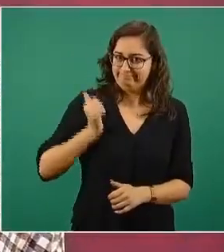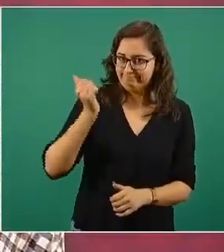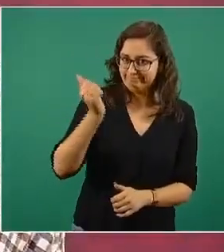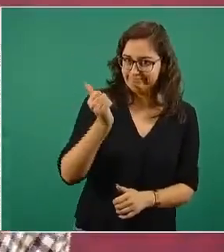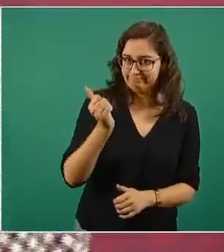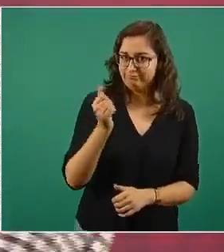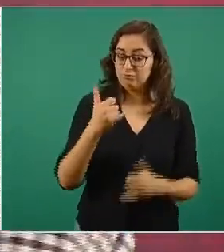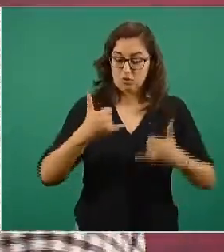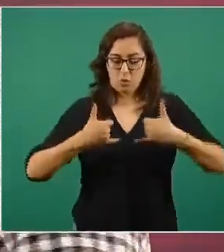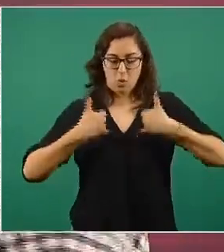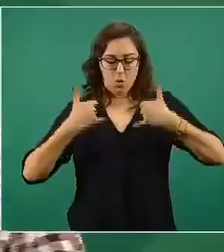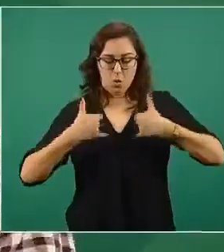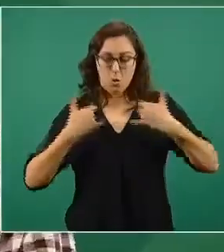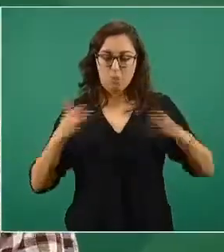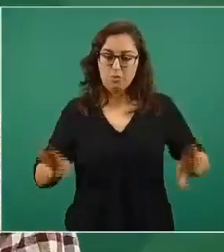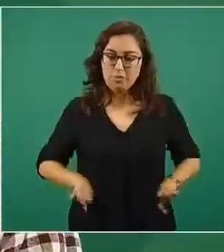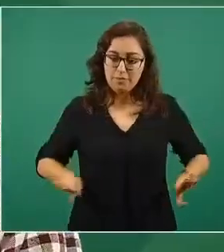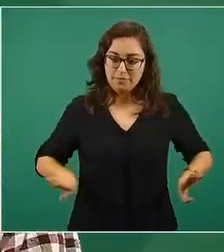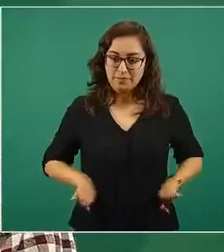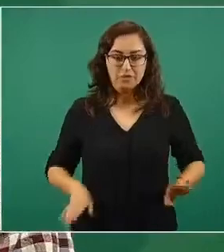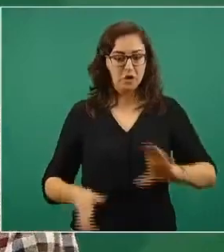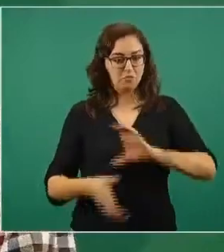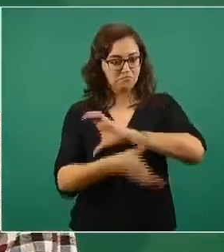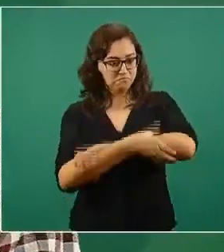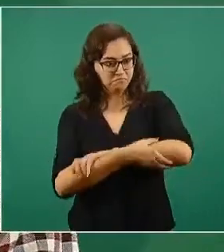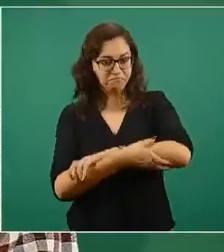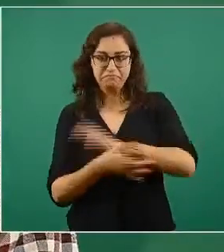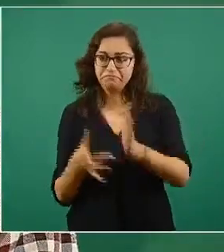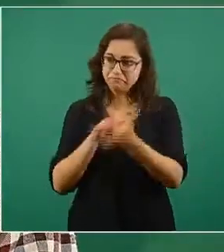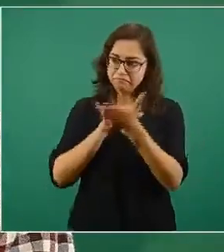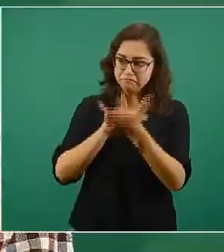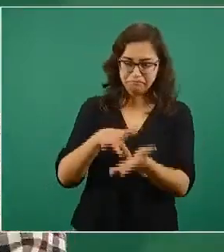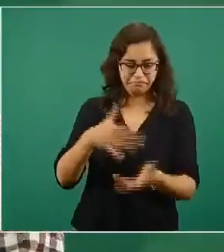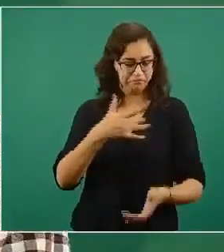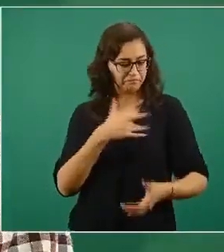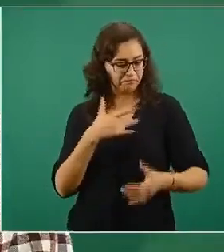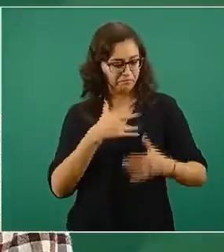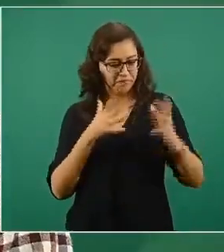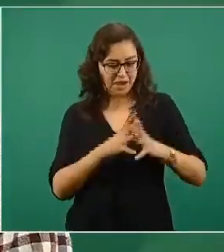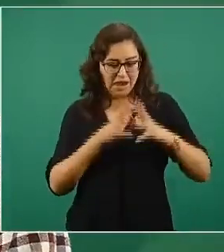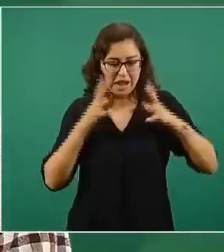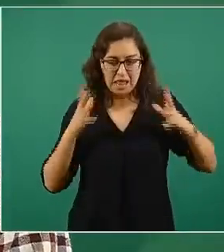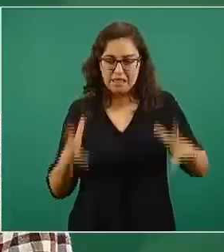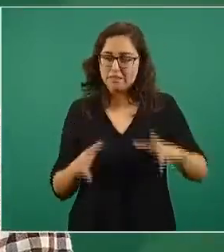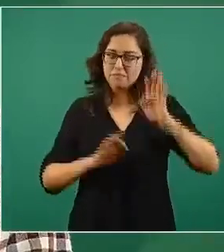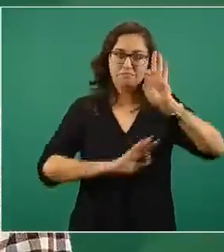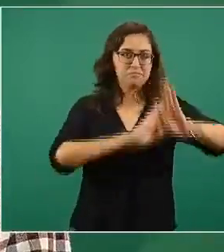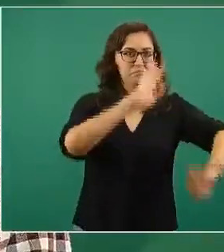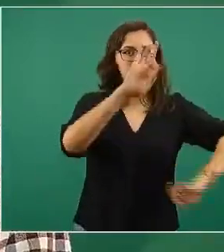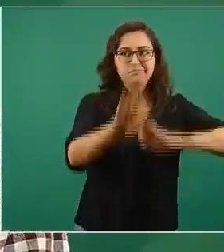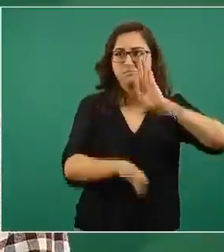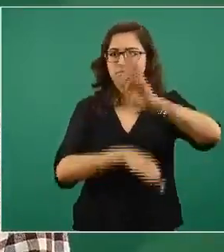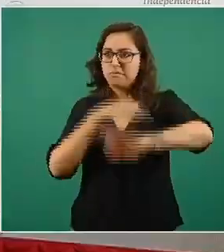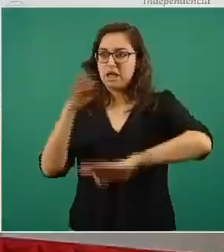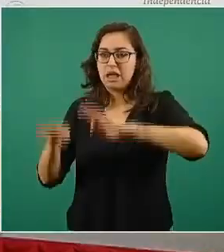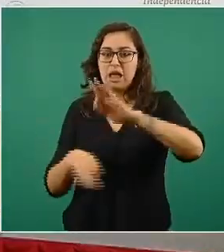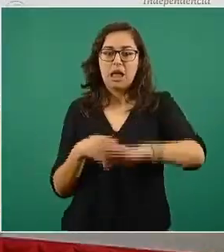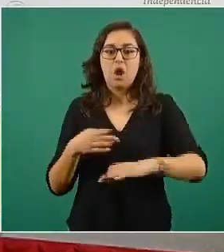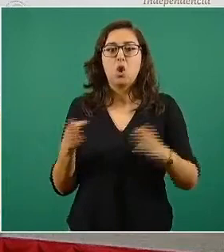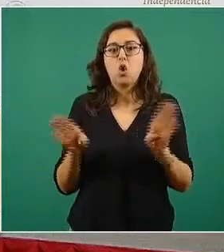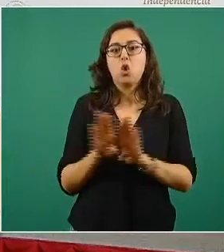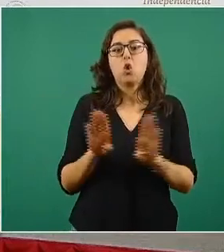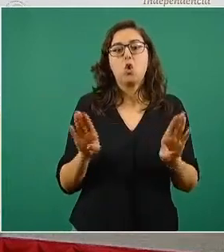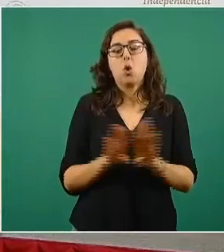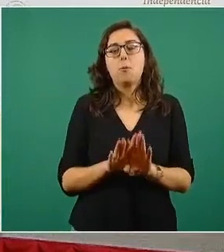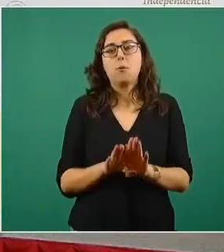la juventud, en el sentido de responsabilidad social, en el altruismo, en su deseo de hacer el bien, y entonces no queremos que haya